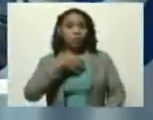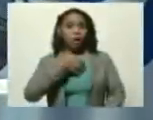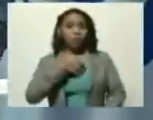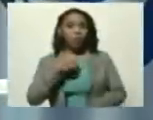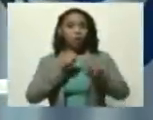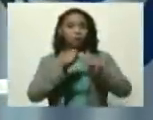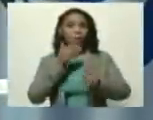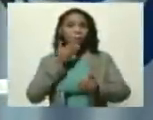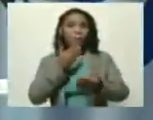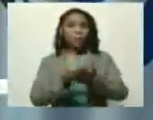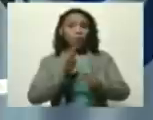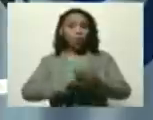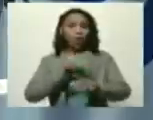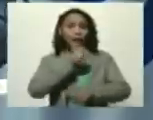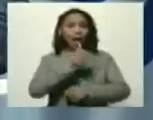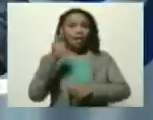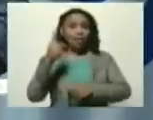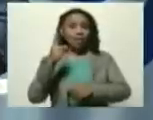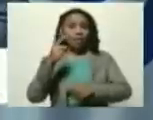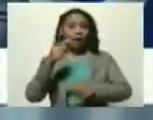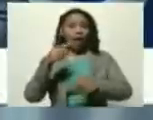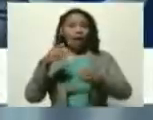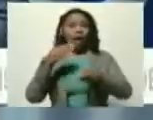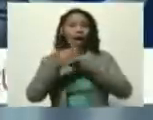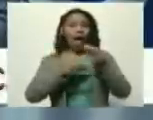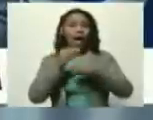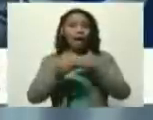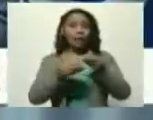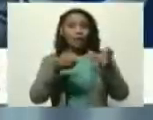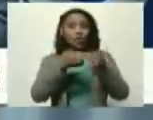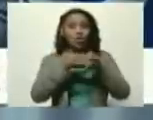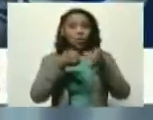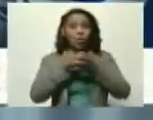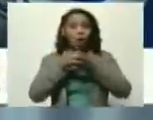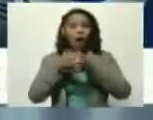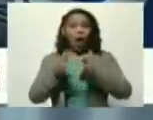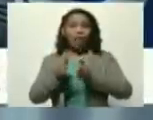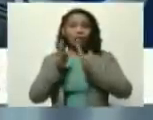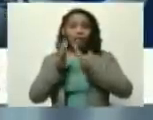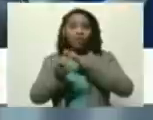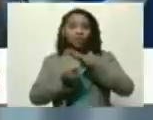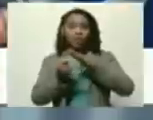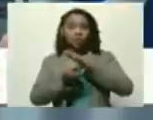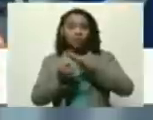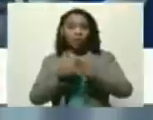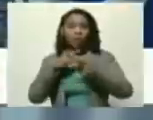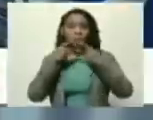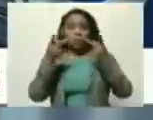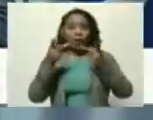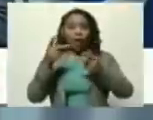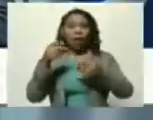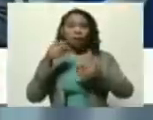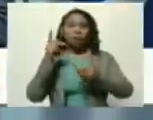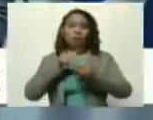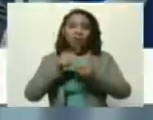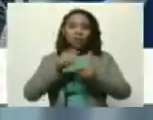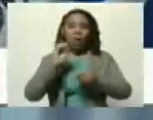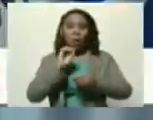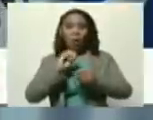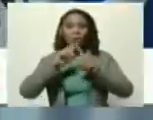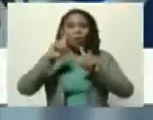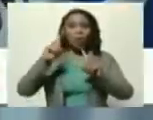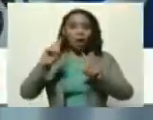esto, porque cada vez que se vandaliza una instalación pública sea de PDVSA, de Corpolec,